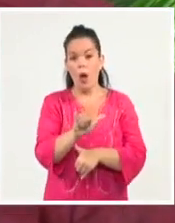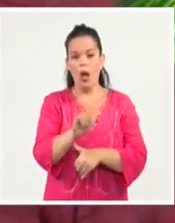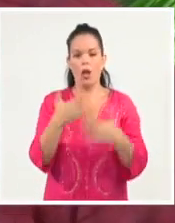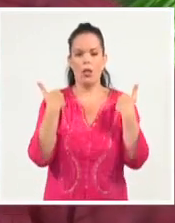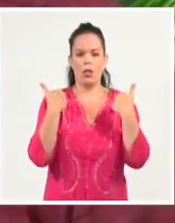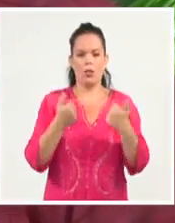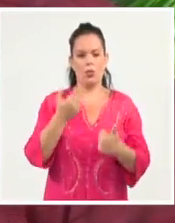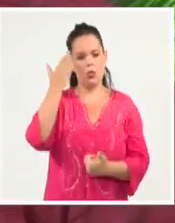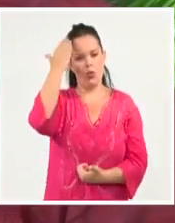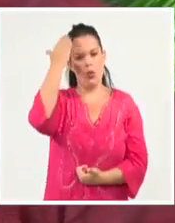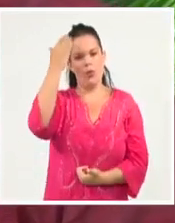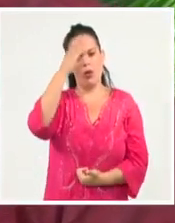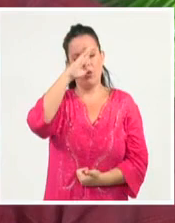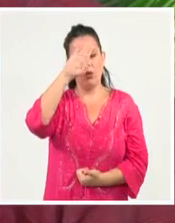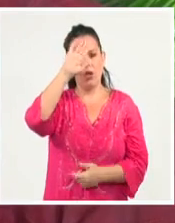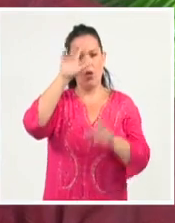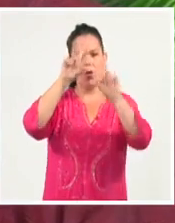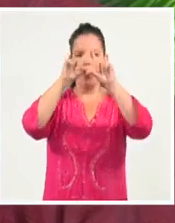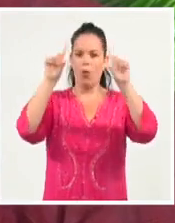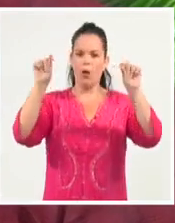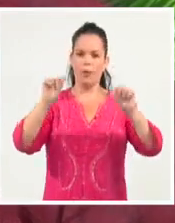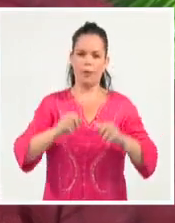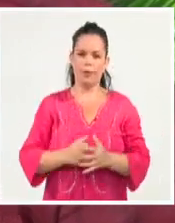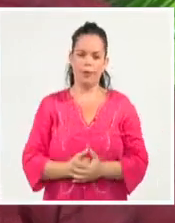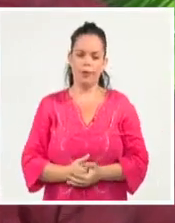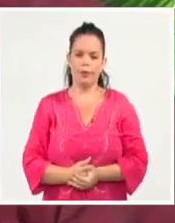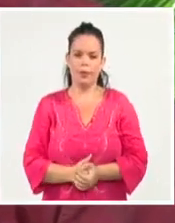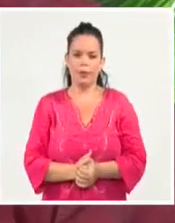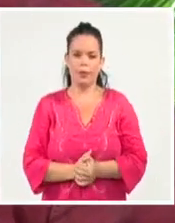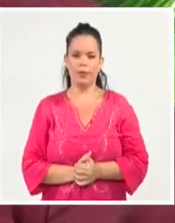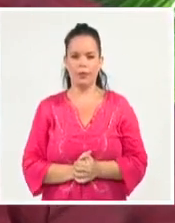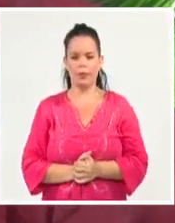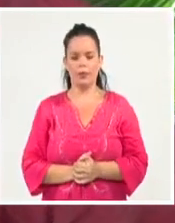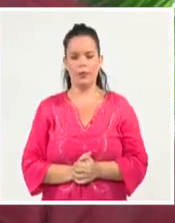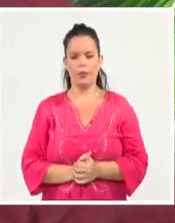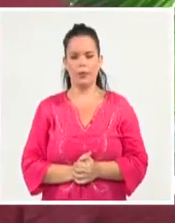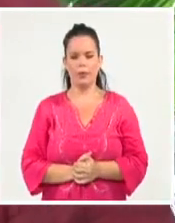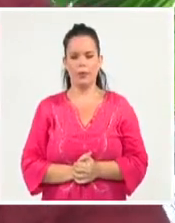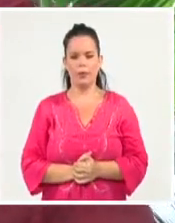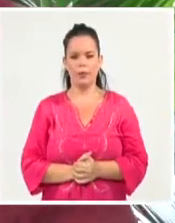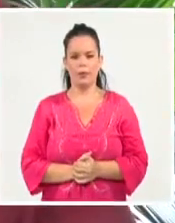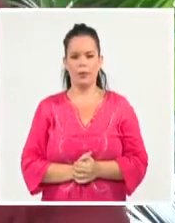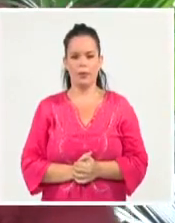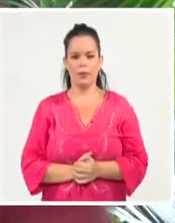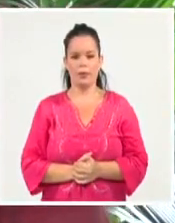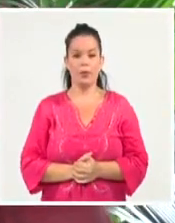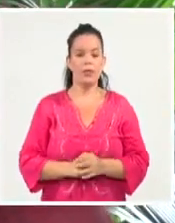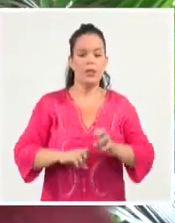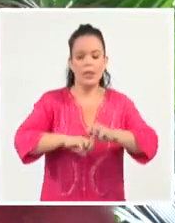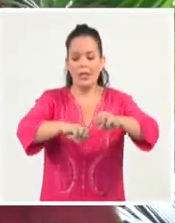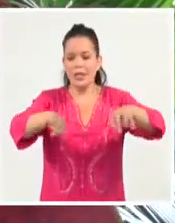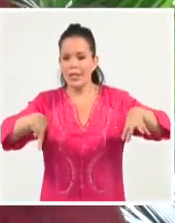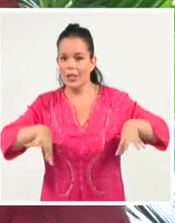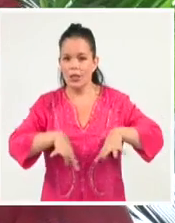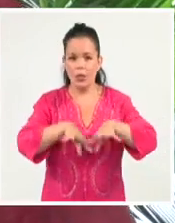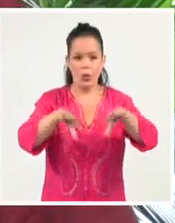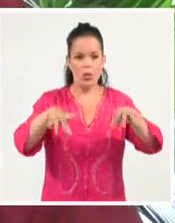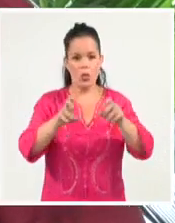acaban de reconocer otra vez. Todo el reconocimiento que en el medio de este escenario complejo que tiene el